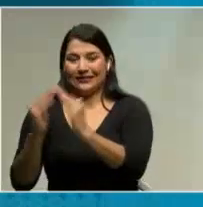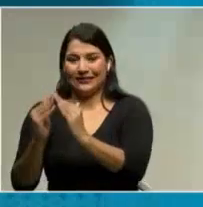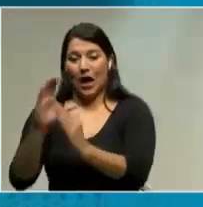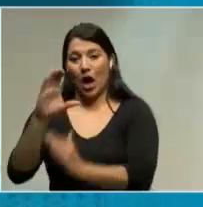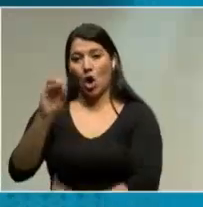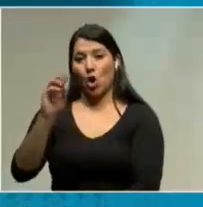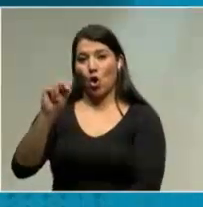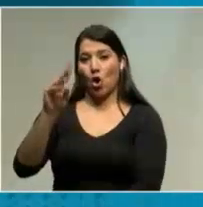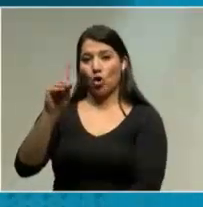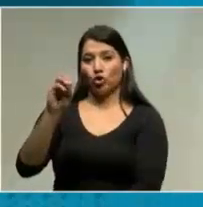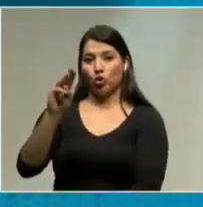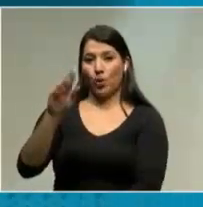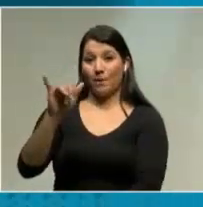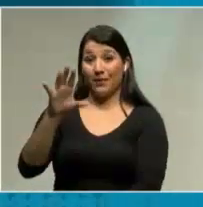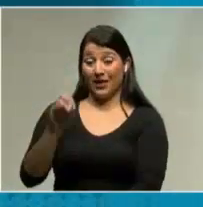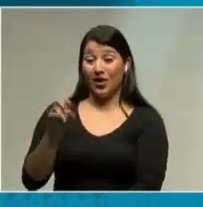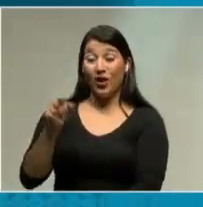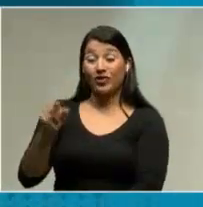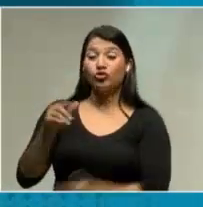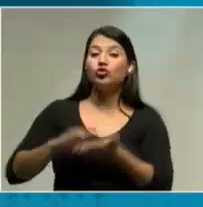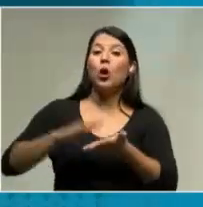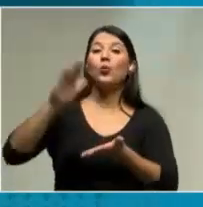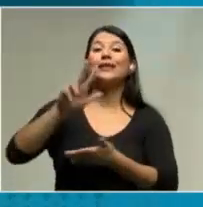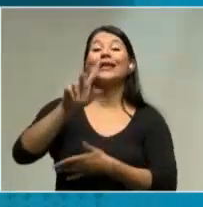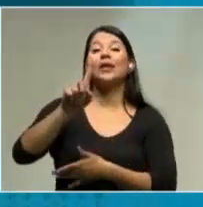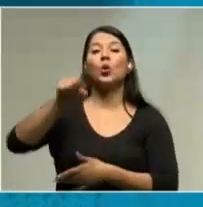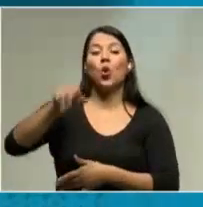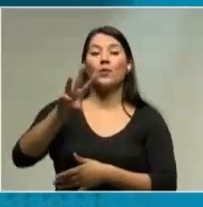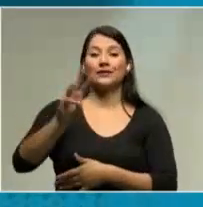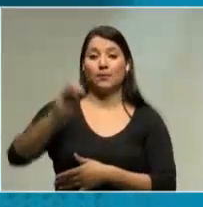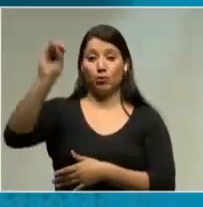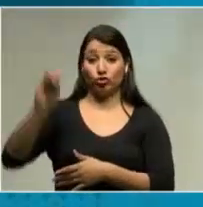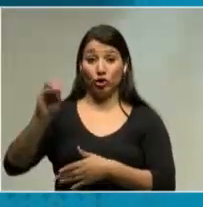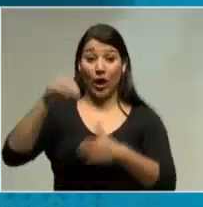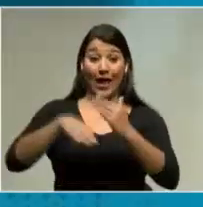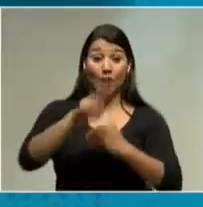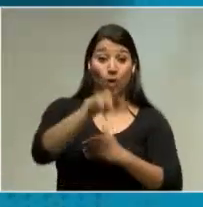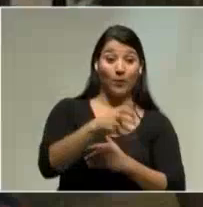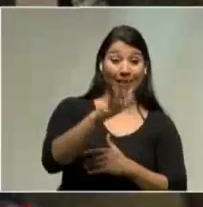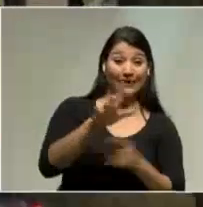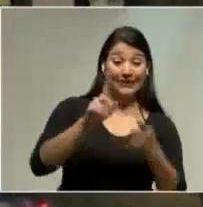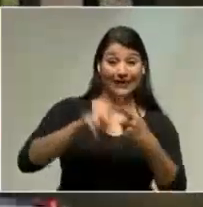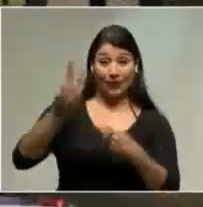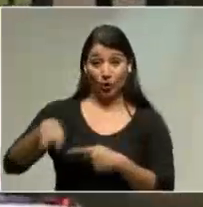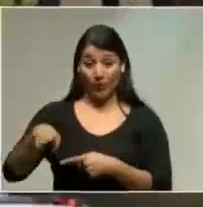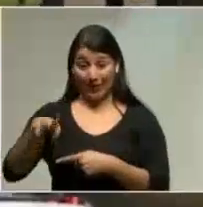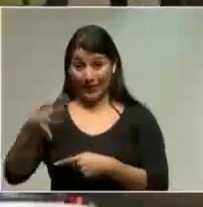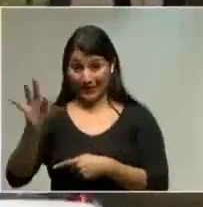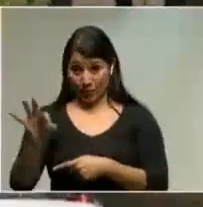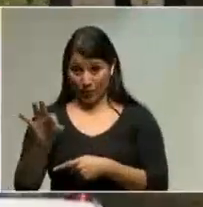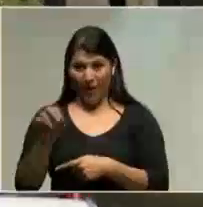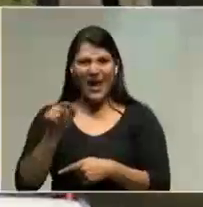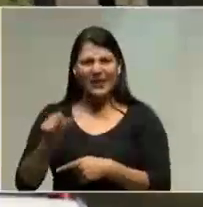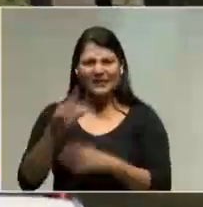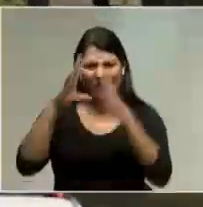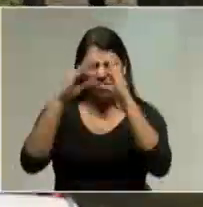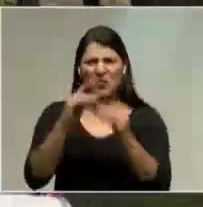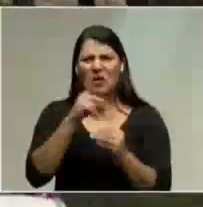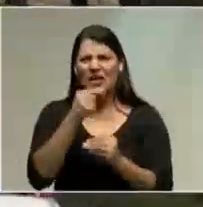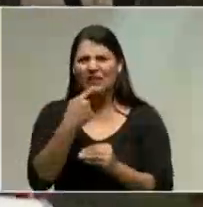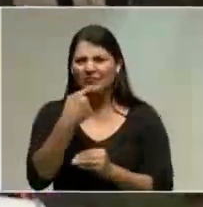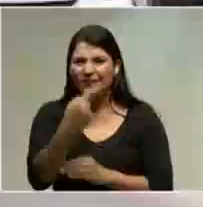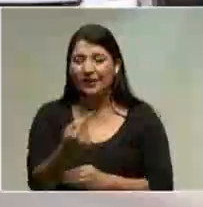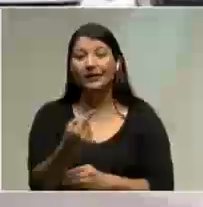pico aumentaron en un 31,6% entre 2015 y 2019. Todos estos datos provienen del Estado de la